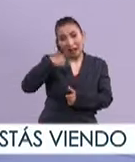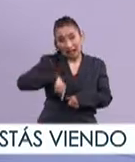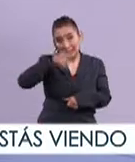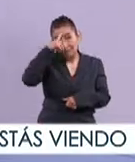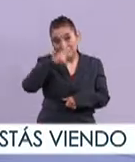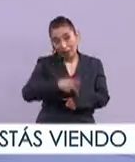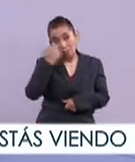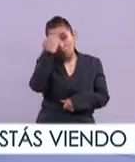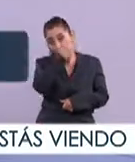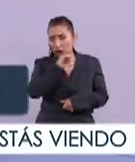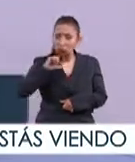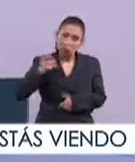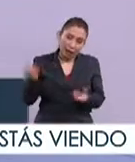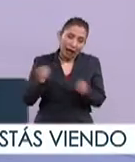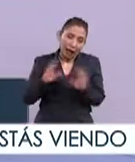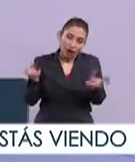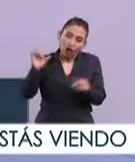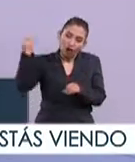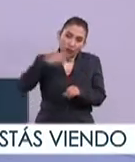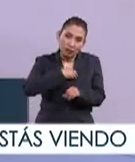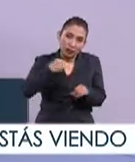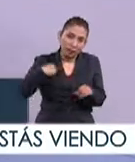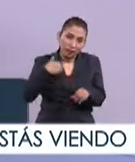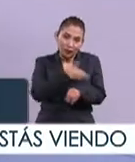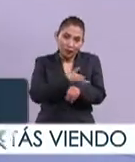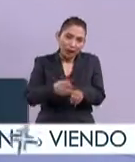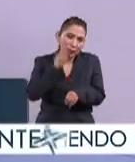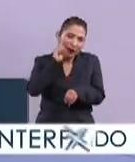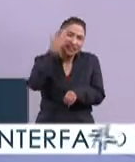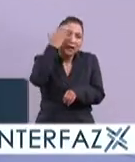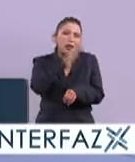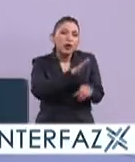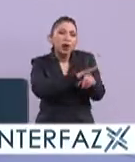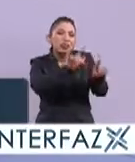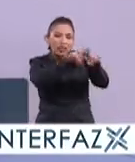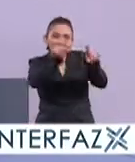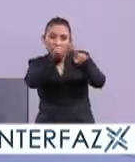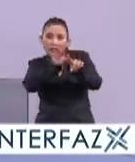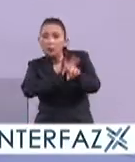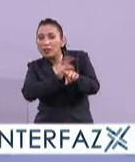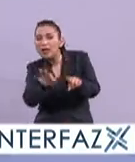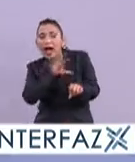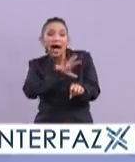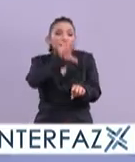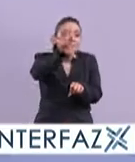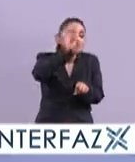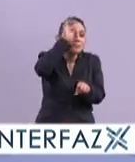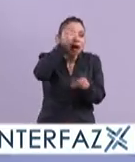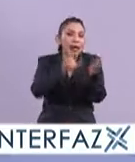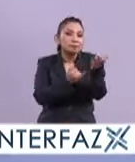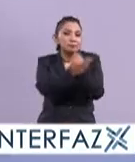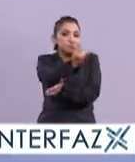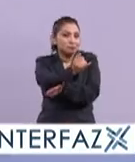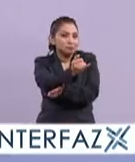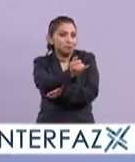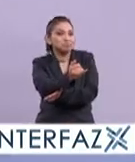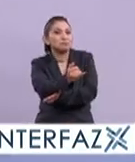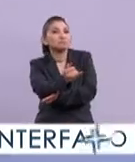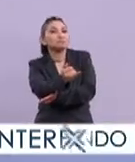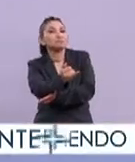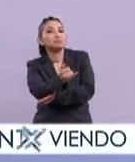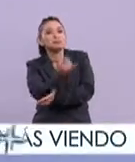nuestro país y también pues los demás miembros de la familia puedan saber las diferentes opciones que existen para tomar esa gran